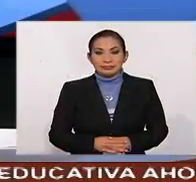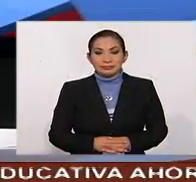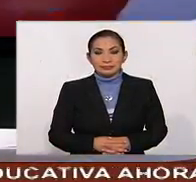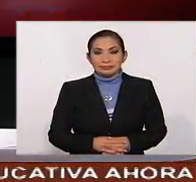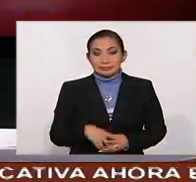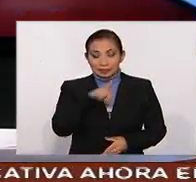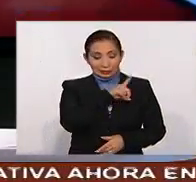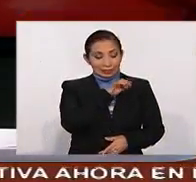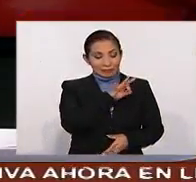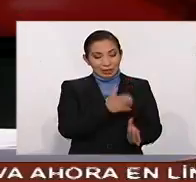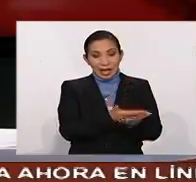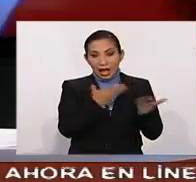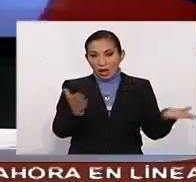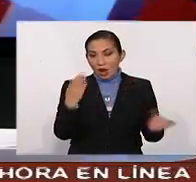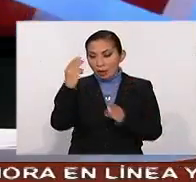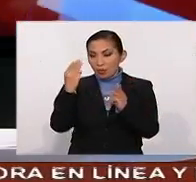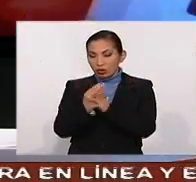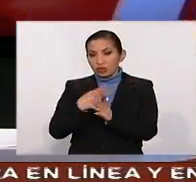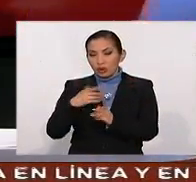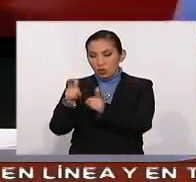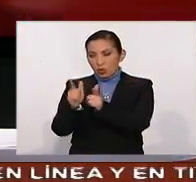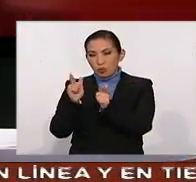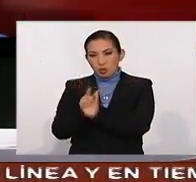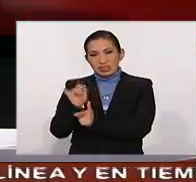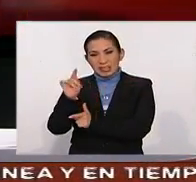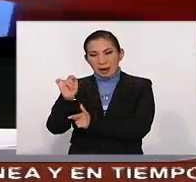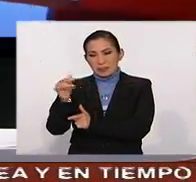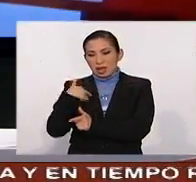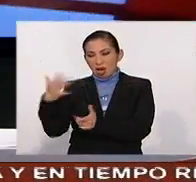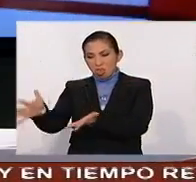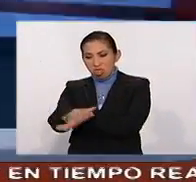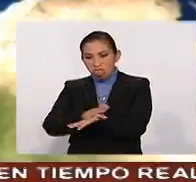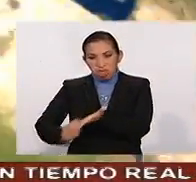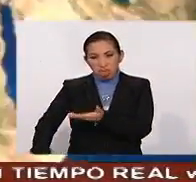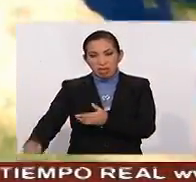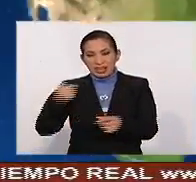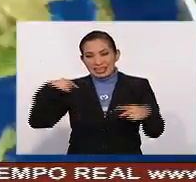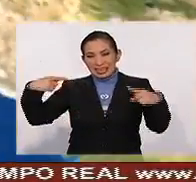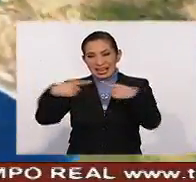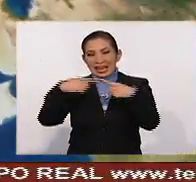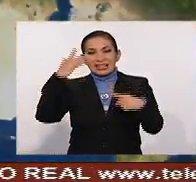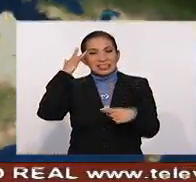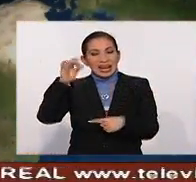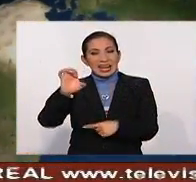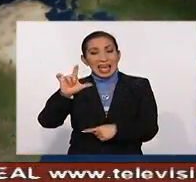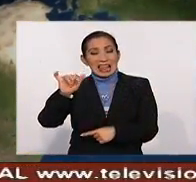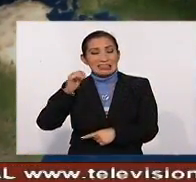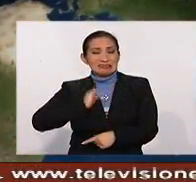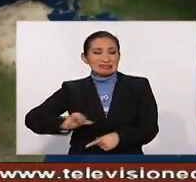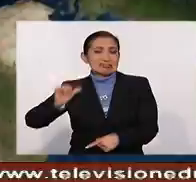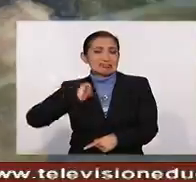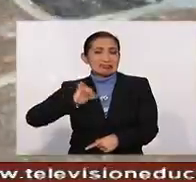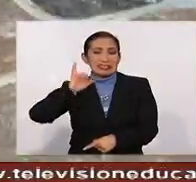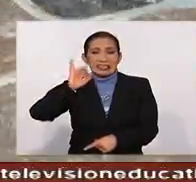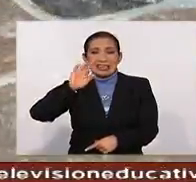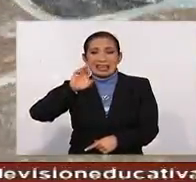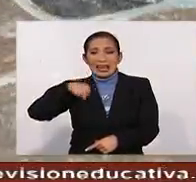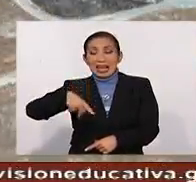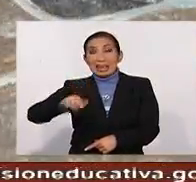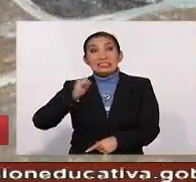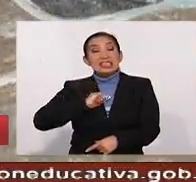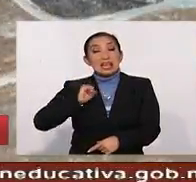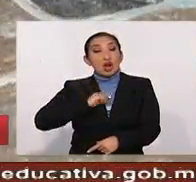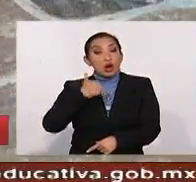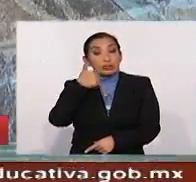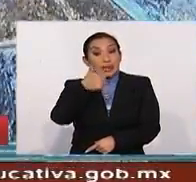Y desde EF nos vamos hasta el mundo. Terroristas del Estado Islámico destruyeron el monasterio de San Elías, el más antiguo en Irak, construido en el